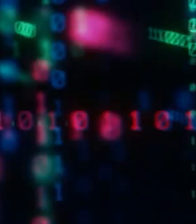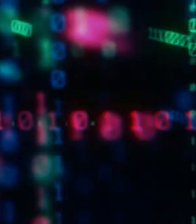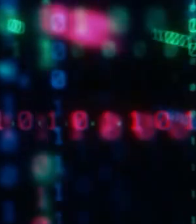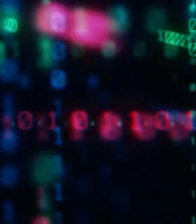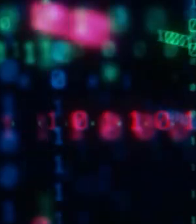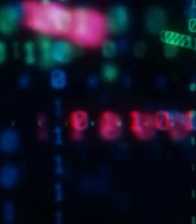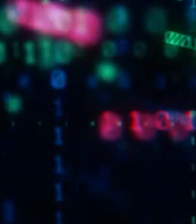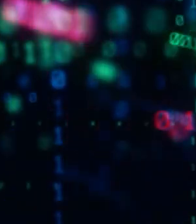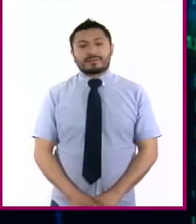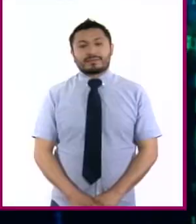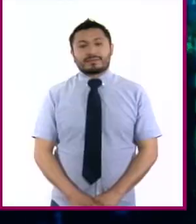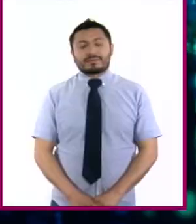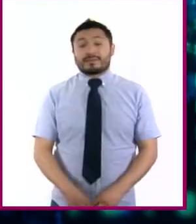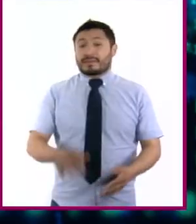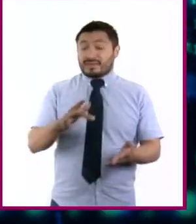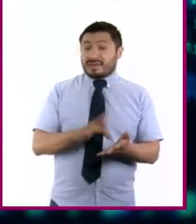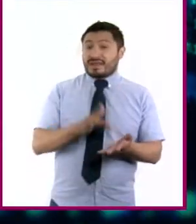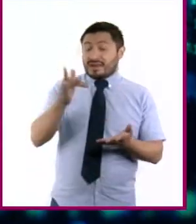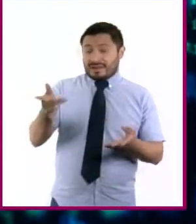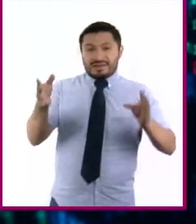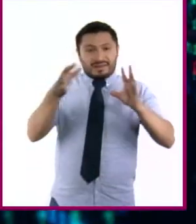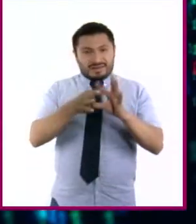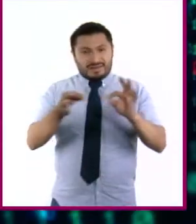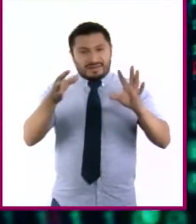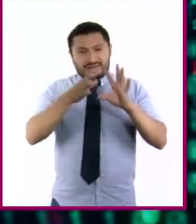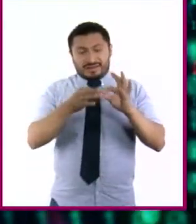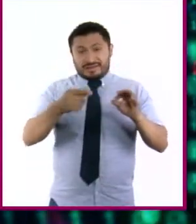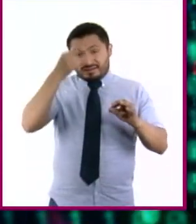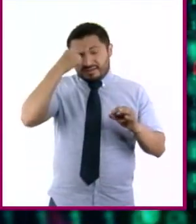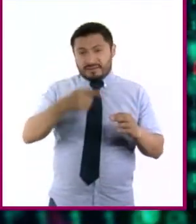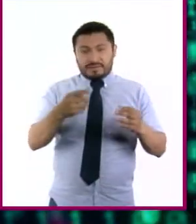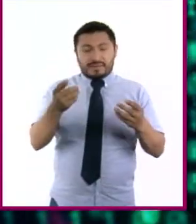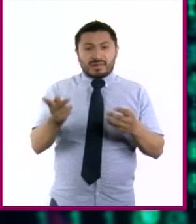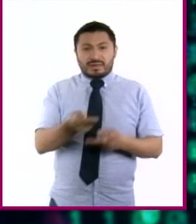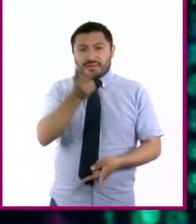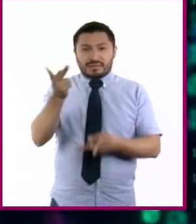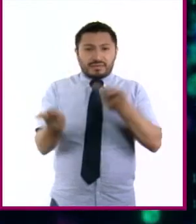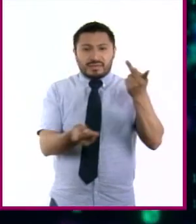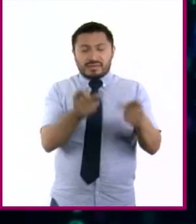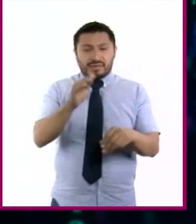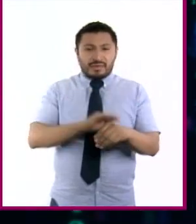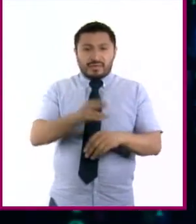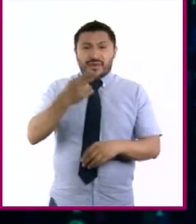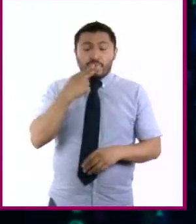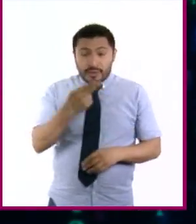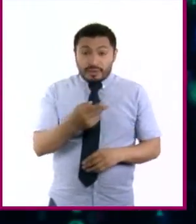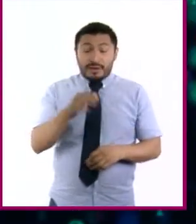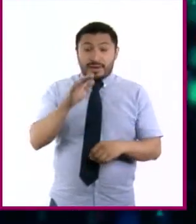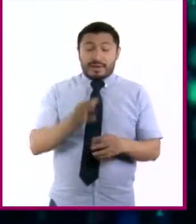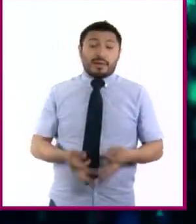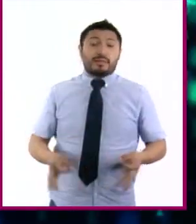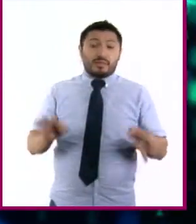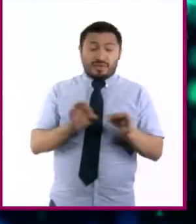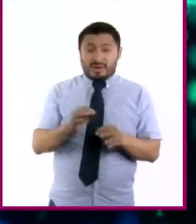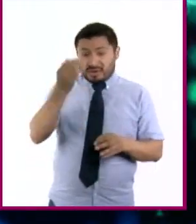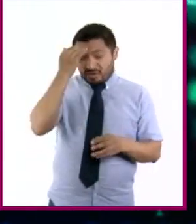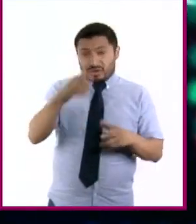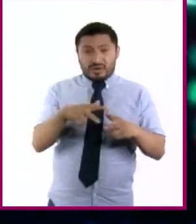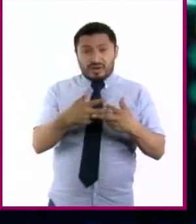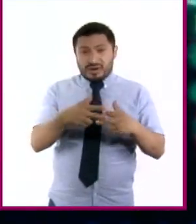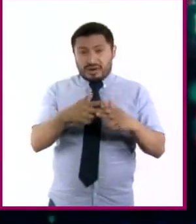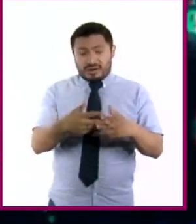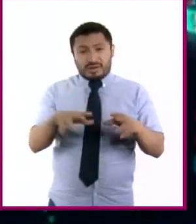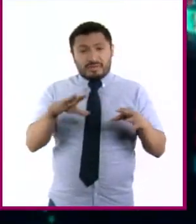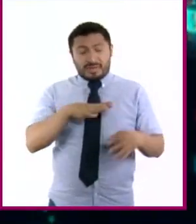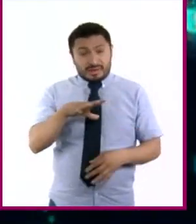Gracias, Mau, por este paso a paso para el uso de uno de los formularios más utilizados. No solo es importante saber las herramientas que tenemos